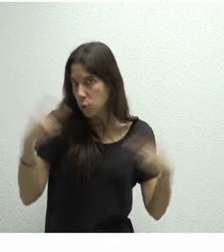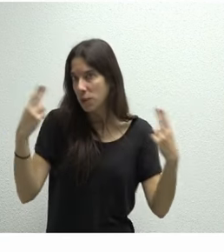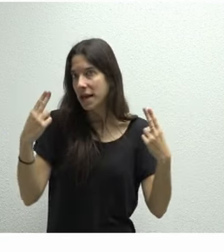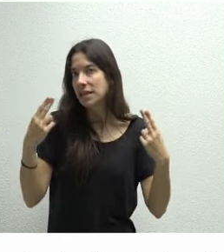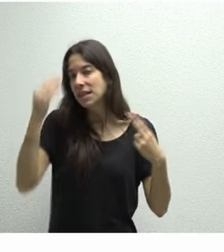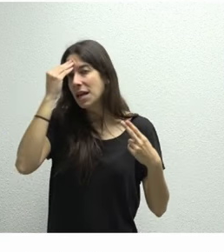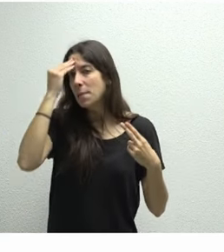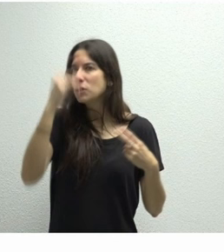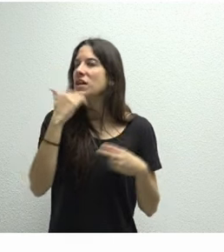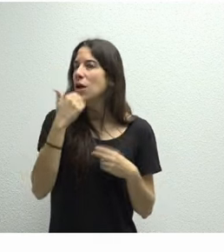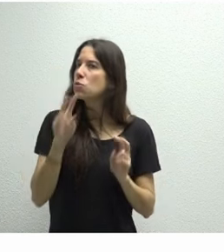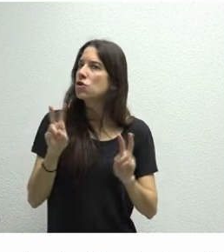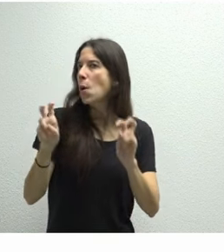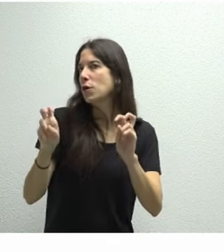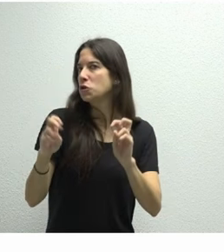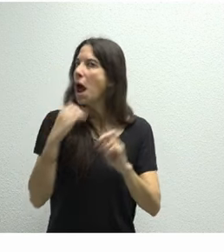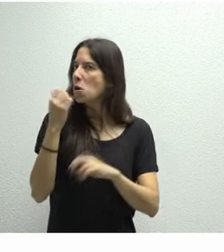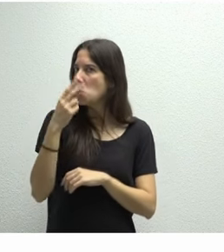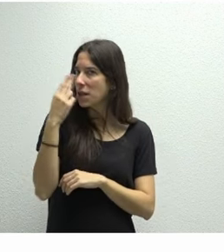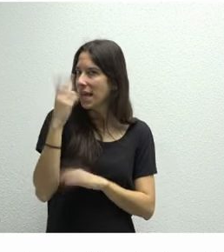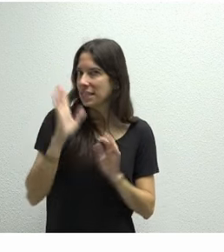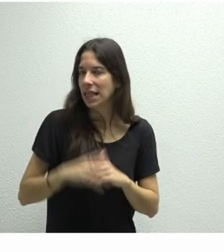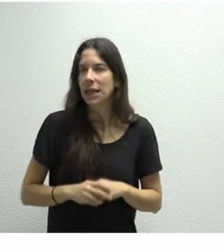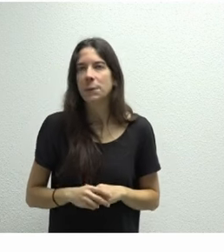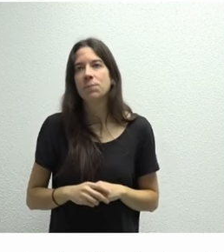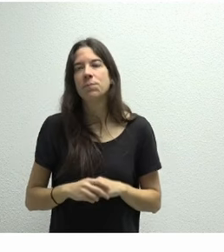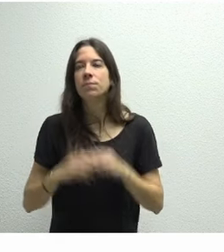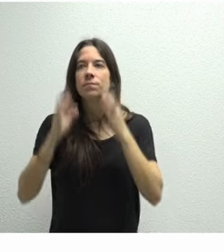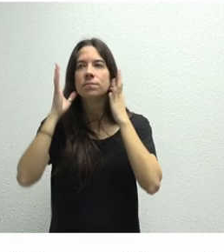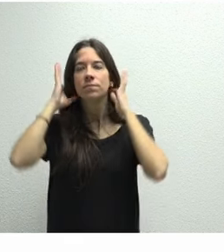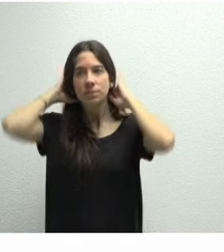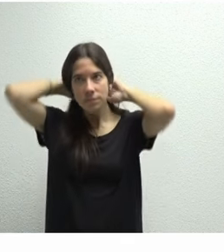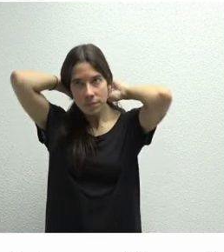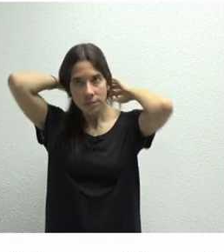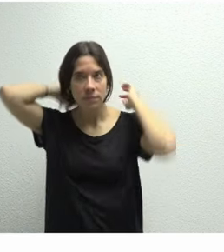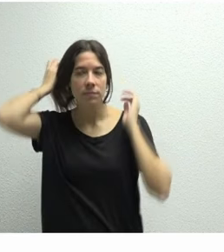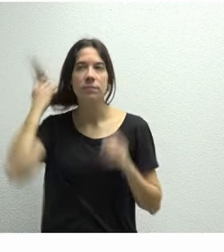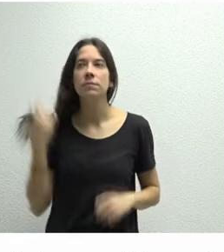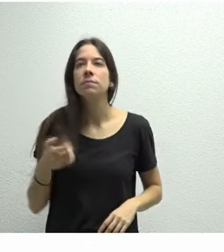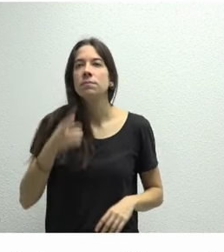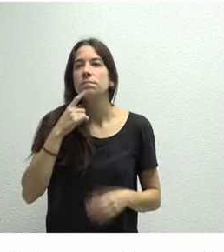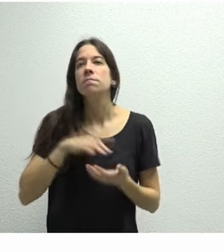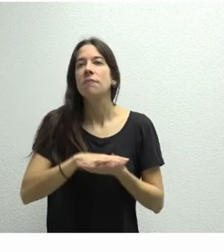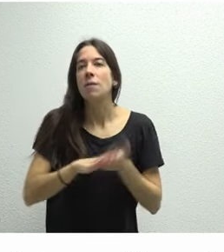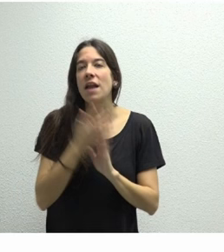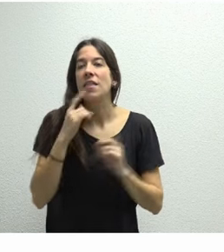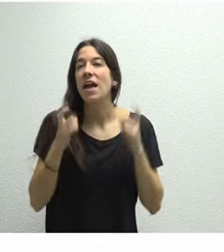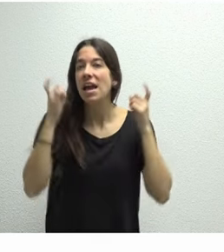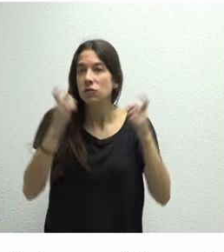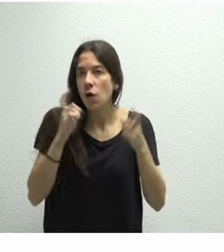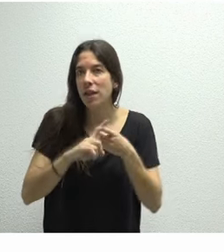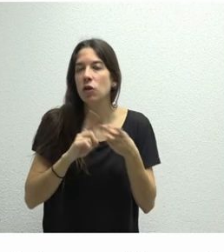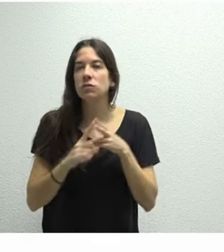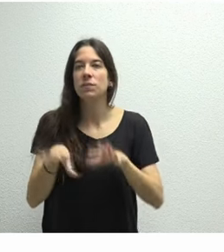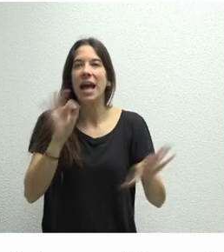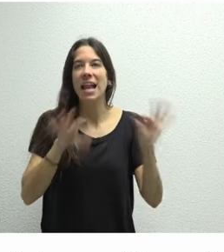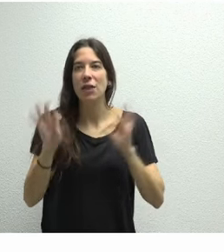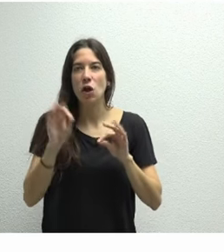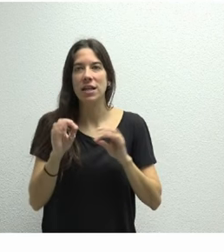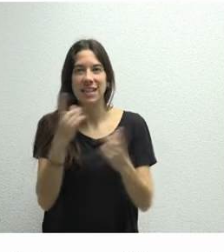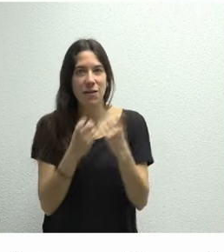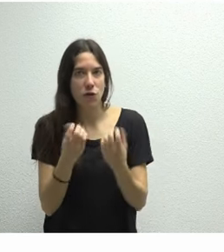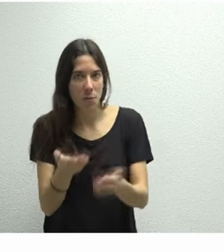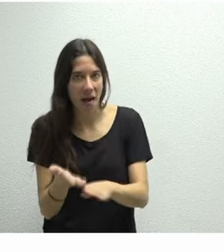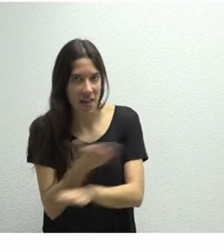novedosa e interesante y de ahí destacaría no esfuerzos organizados elecciones informadas contando con las